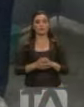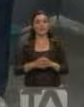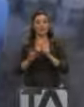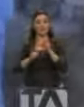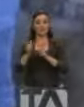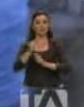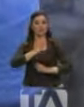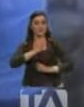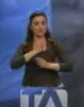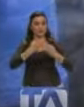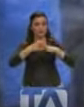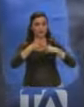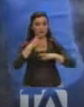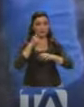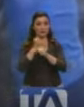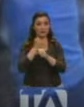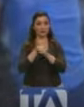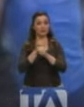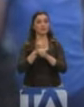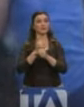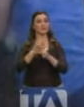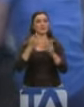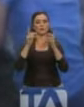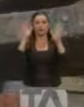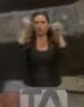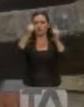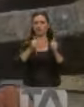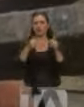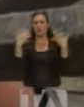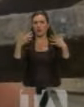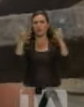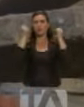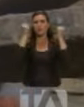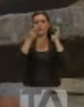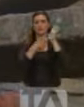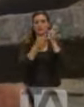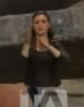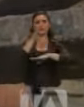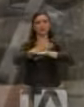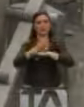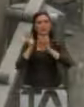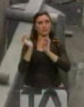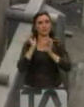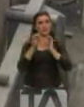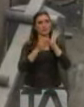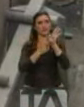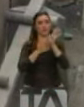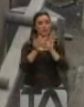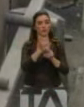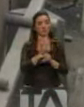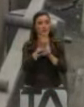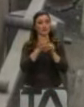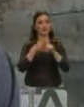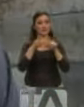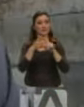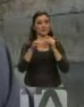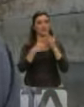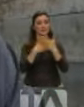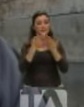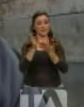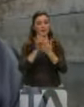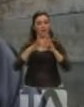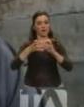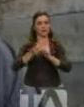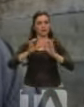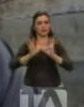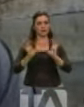este taller explican que este trabajo artesanal es muy duro, pues primero preparan cuidadosamente varios moldes de barro. Lo penoso